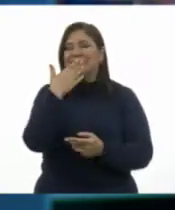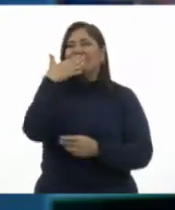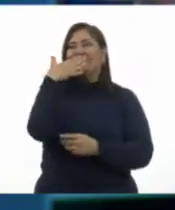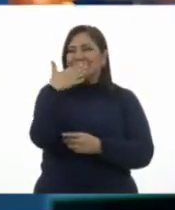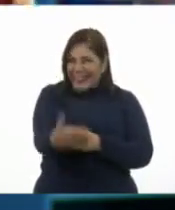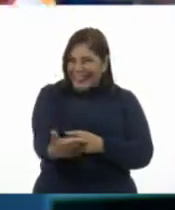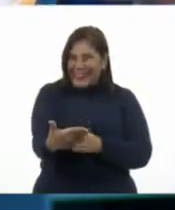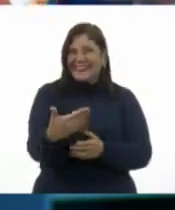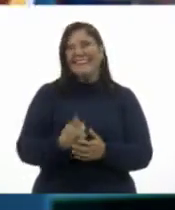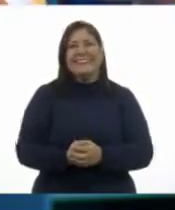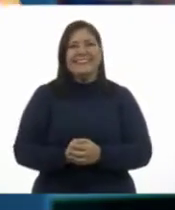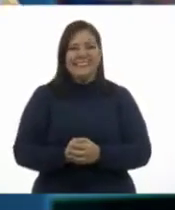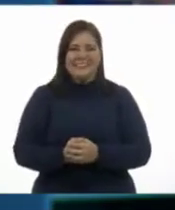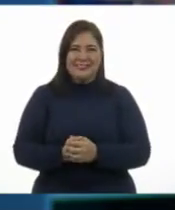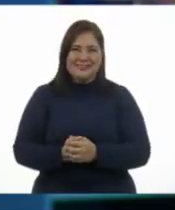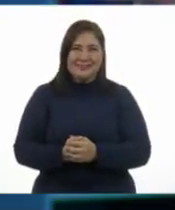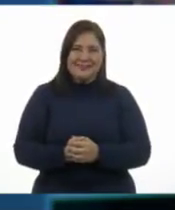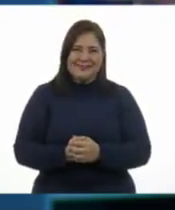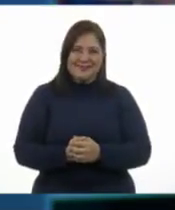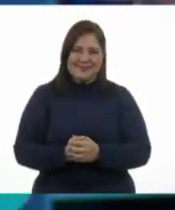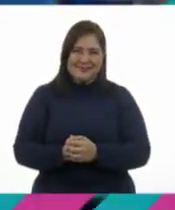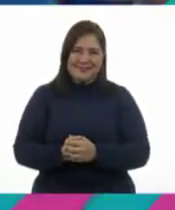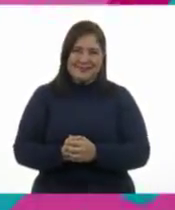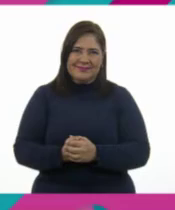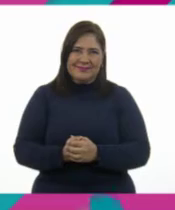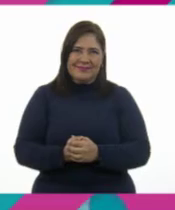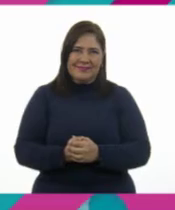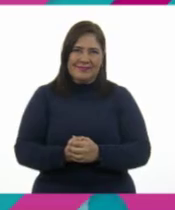¡Muy bien!